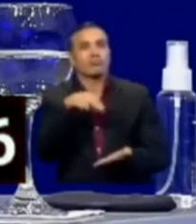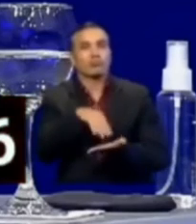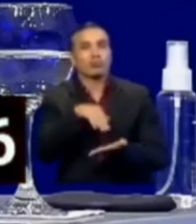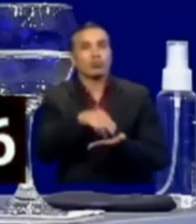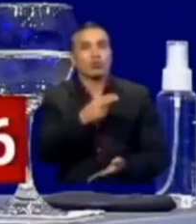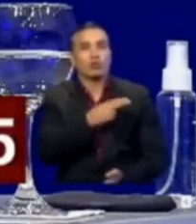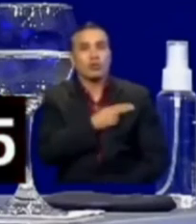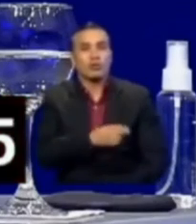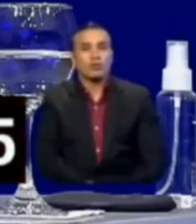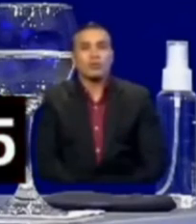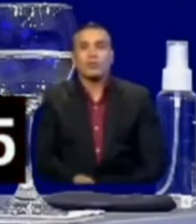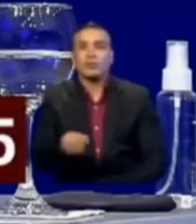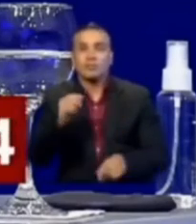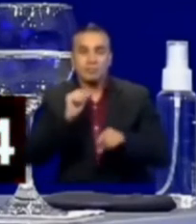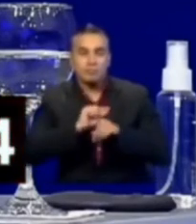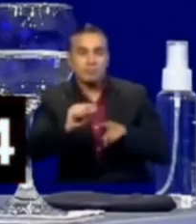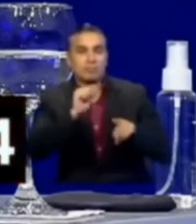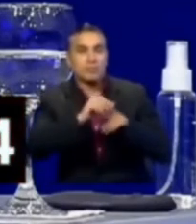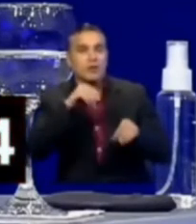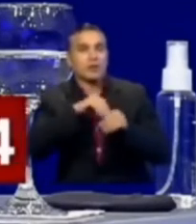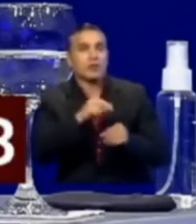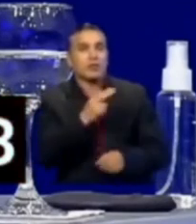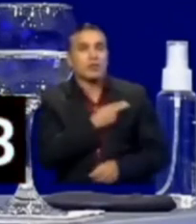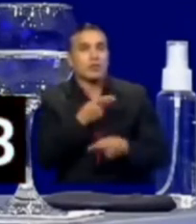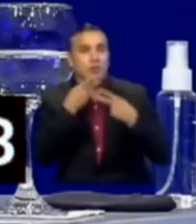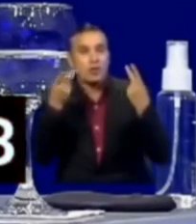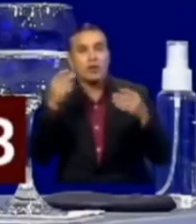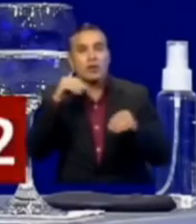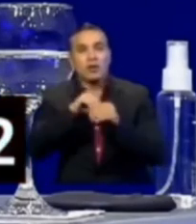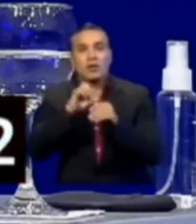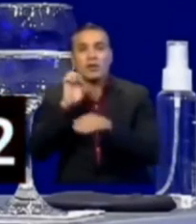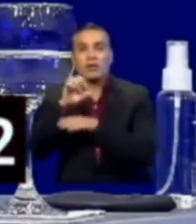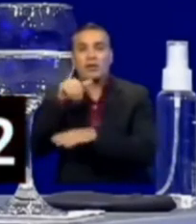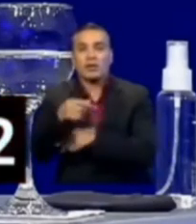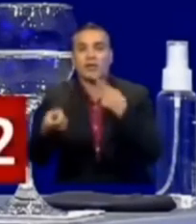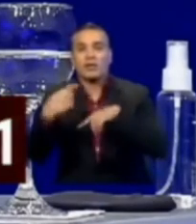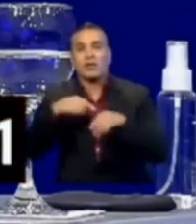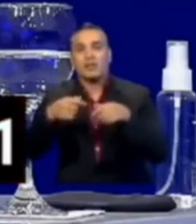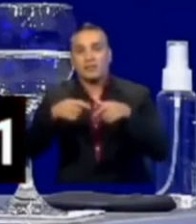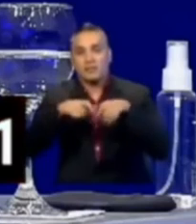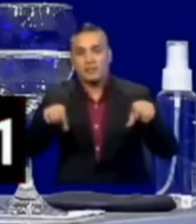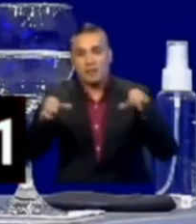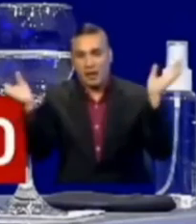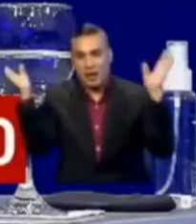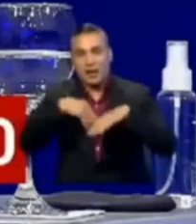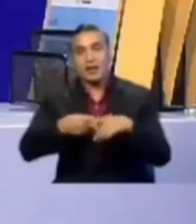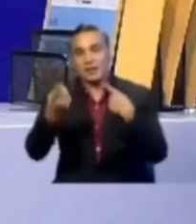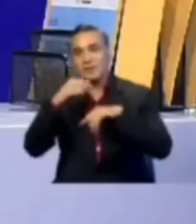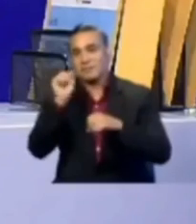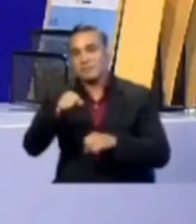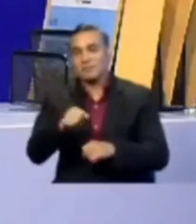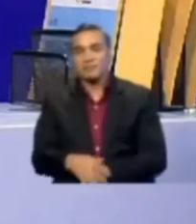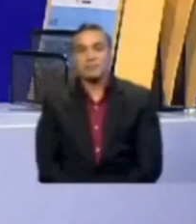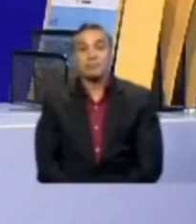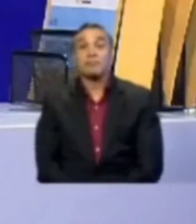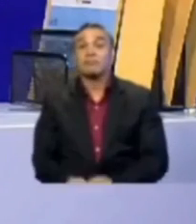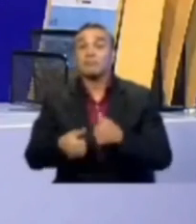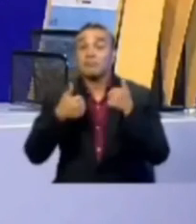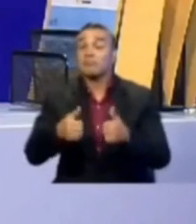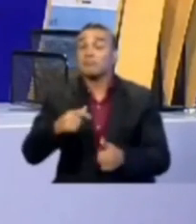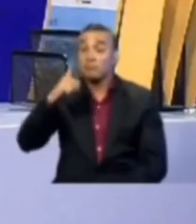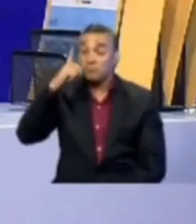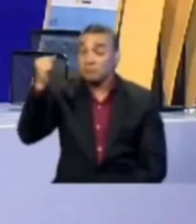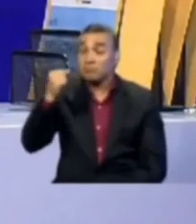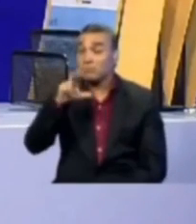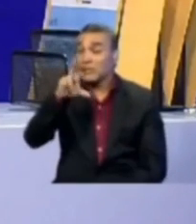partir de un sistema de cuotas en las universidades públicas de nuestra patria. Volverán las becas, volverán. Candidato Lazo tiene